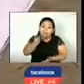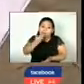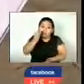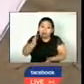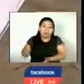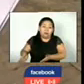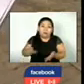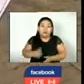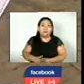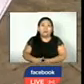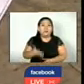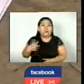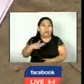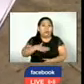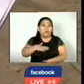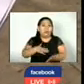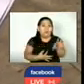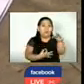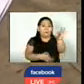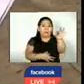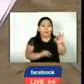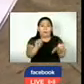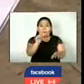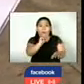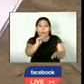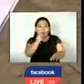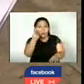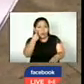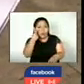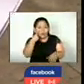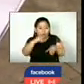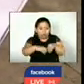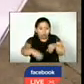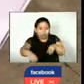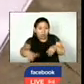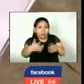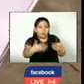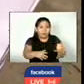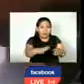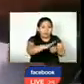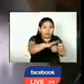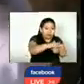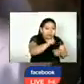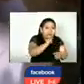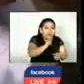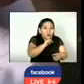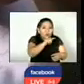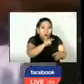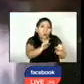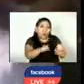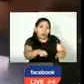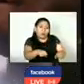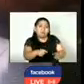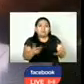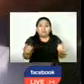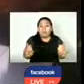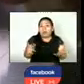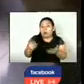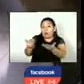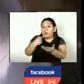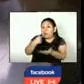aseguran que ya tienen los permisos para tratar las aguas usando fosas sépticas pero necesitan el apoyo de alguna